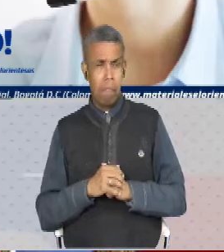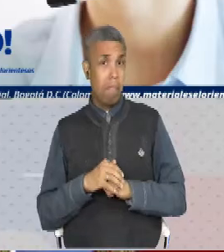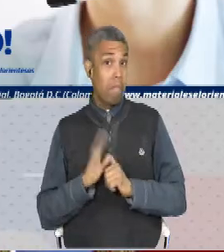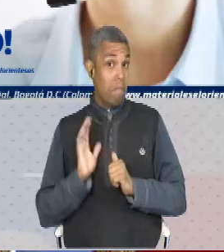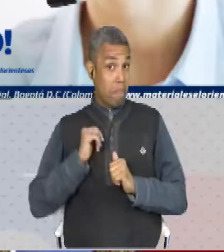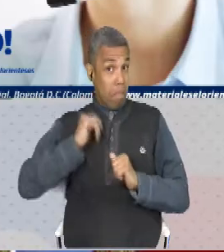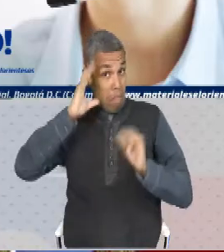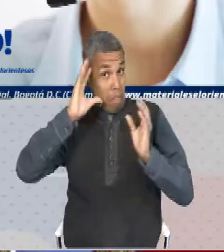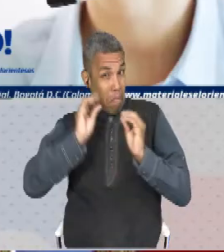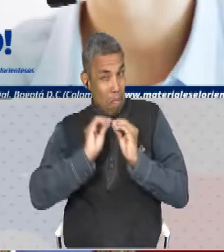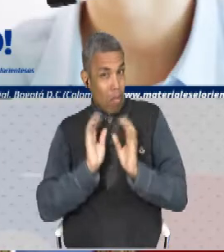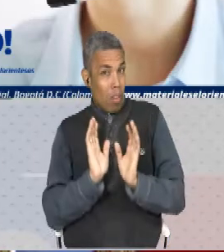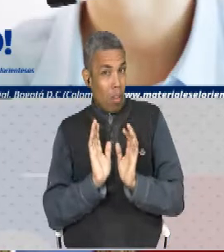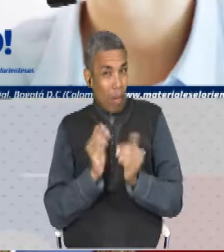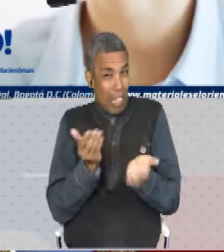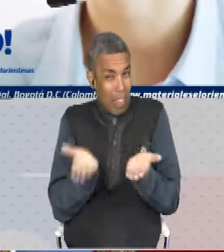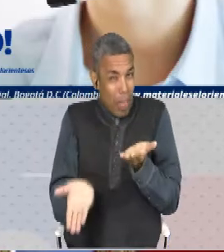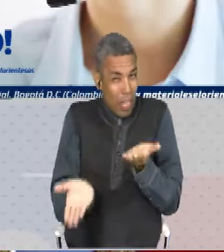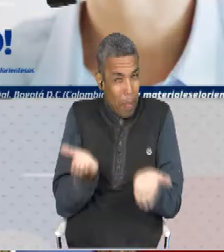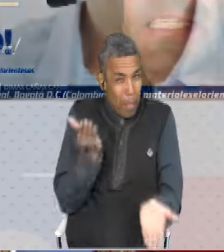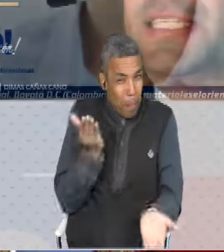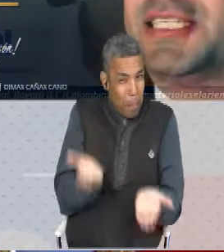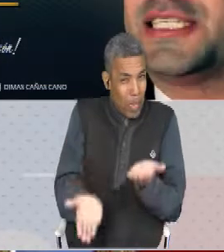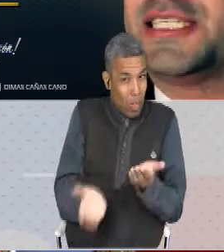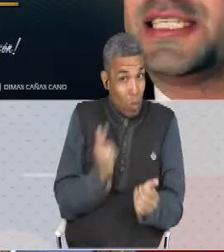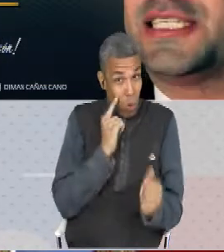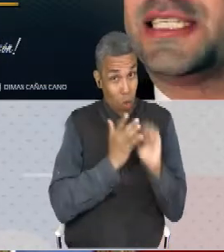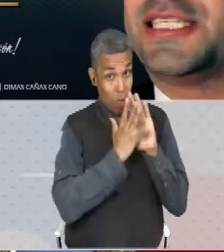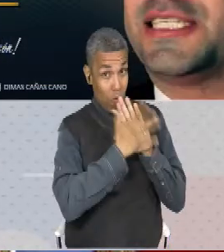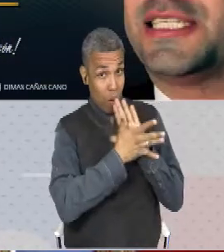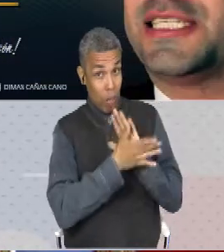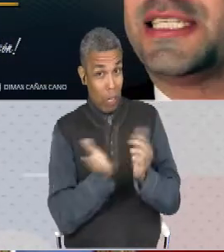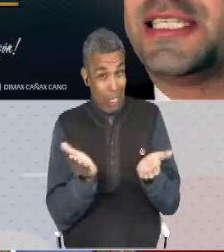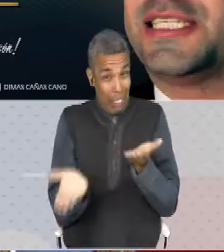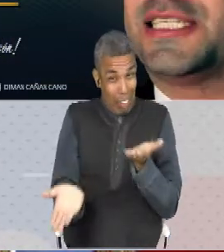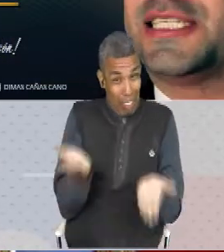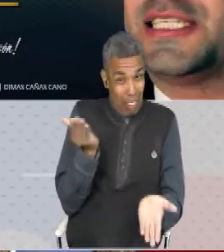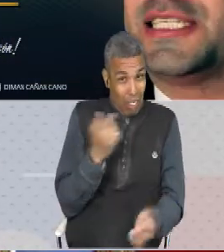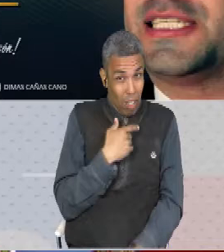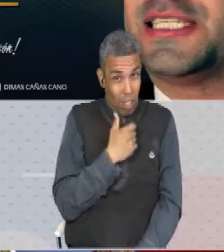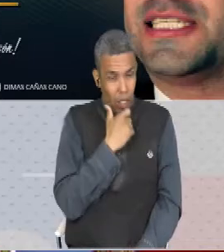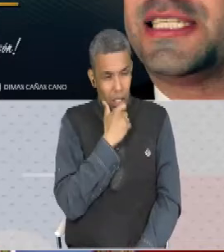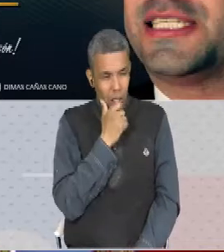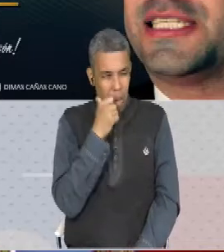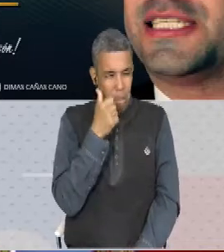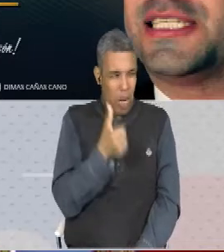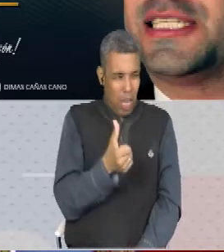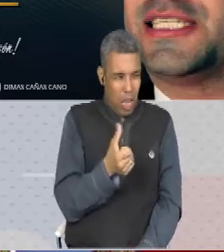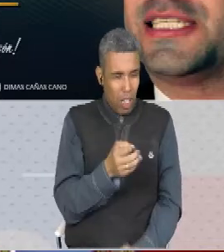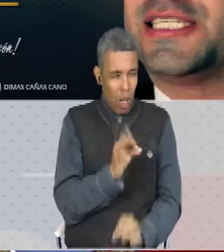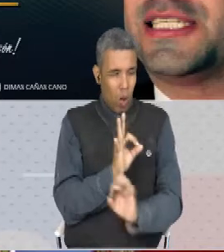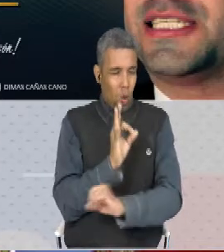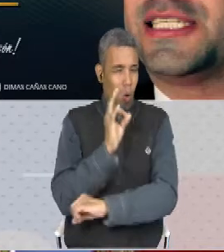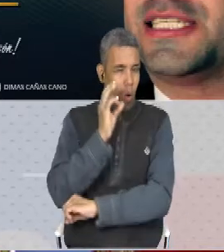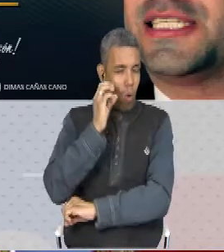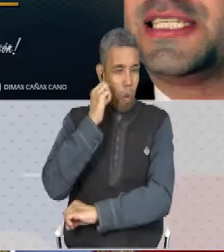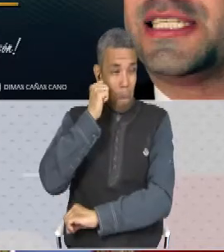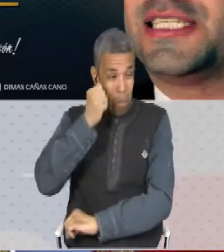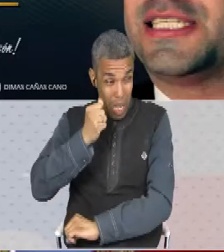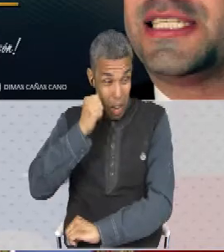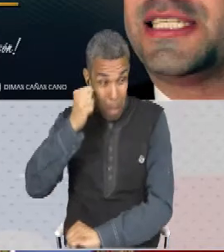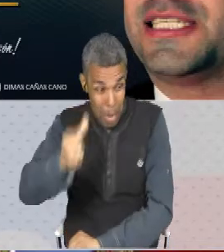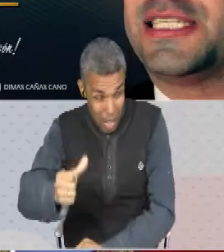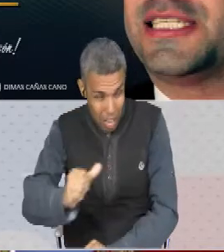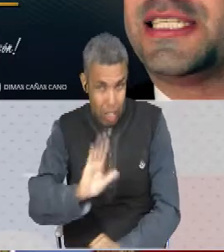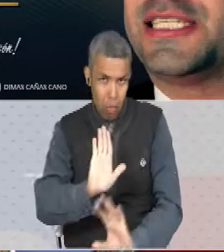mañana. Lo que sí trato es de serle muy sincero al cliente y decirle no se lo puedo tener para mañana o se lo puedo tener en 48 o en 72 horas de acuerdo al